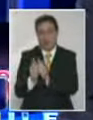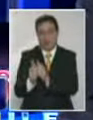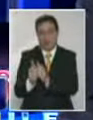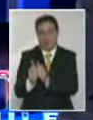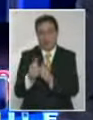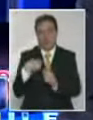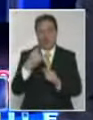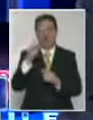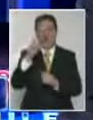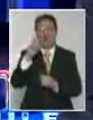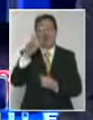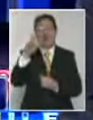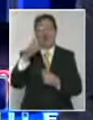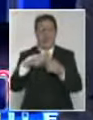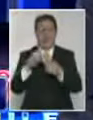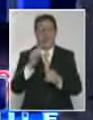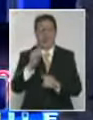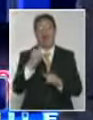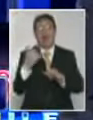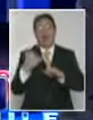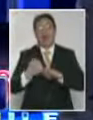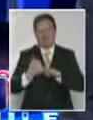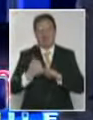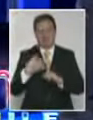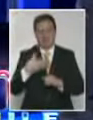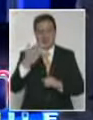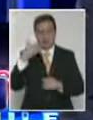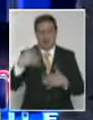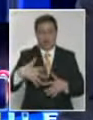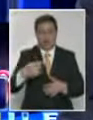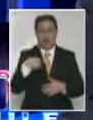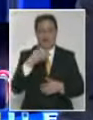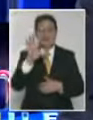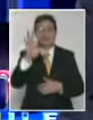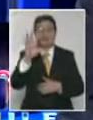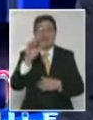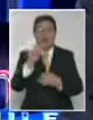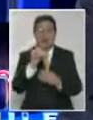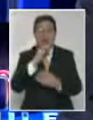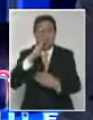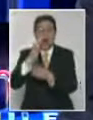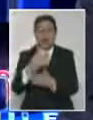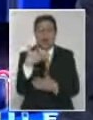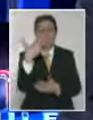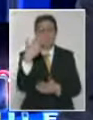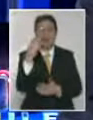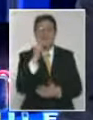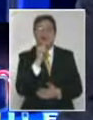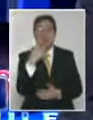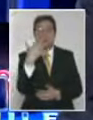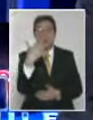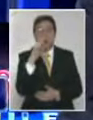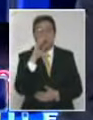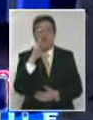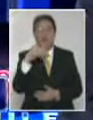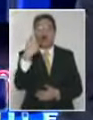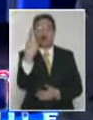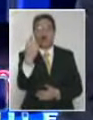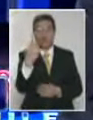mis colegas y amigos de ese momento tan histórico, y transmitimos hasta 10:55 de la mañana, en el cual llamábamos